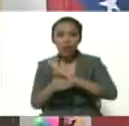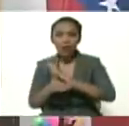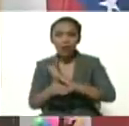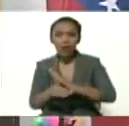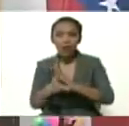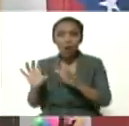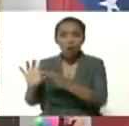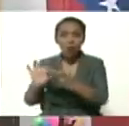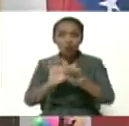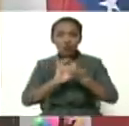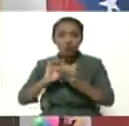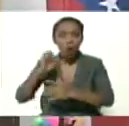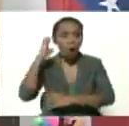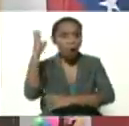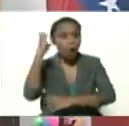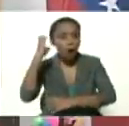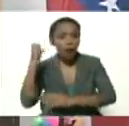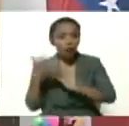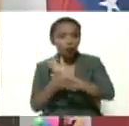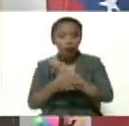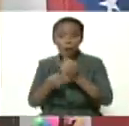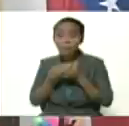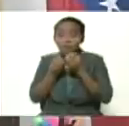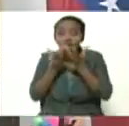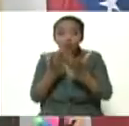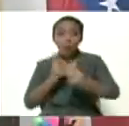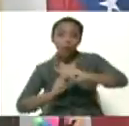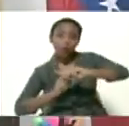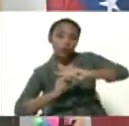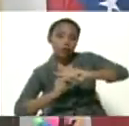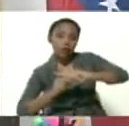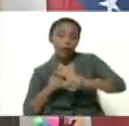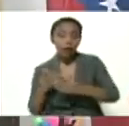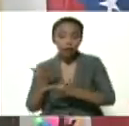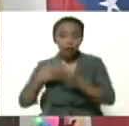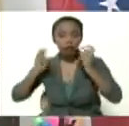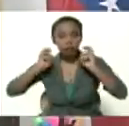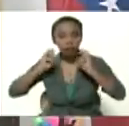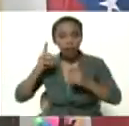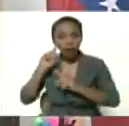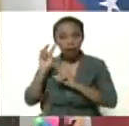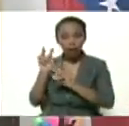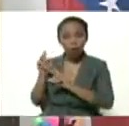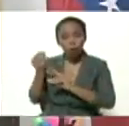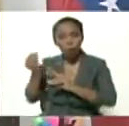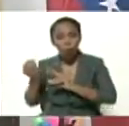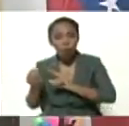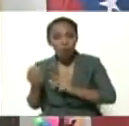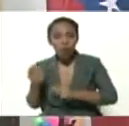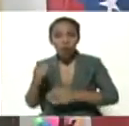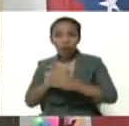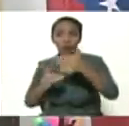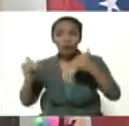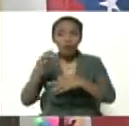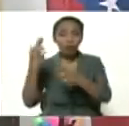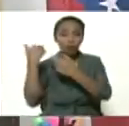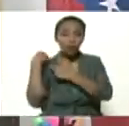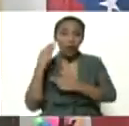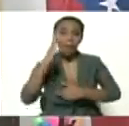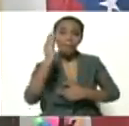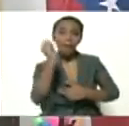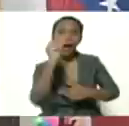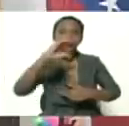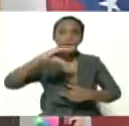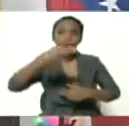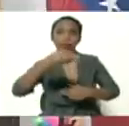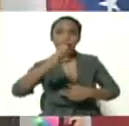Unión Europea ha dado una declaración muy positiva en relación a estos temas. La alta comisionada Michelle Bachelet dio una declaración